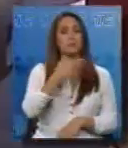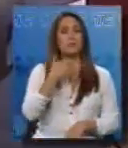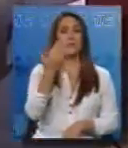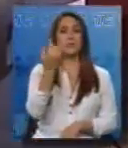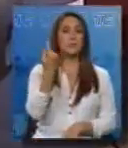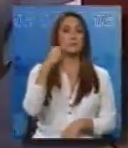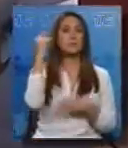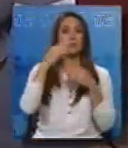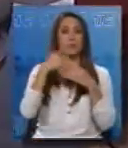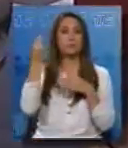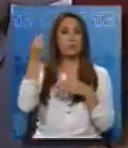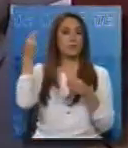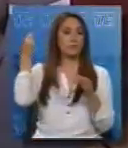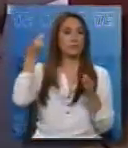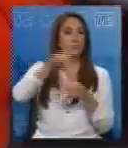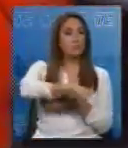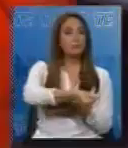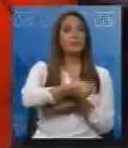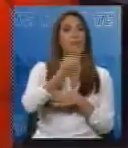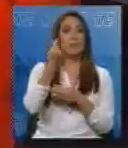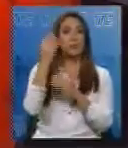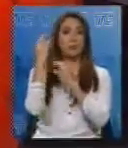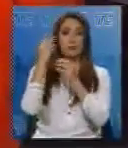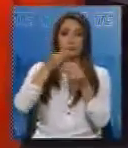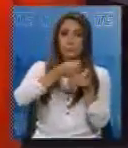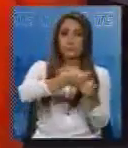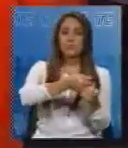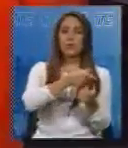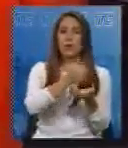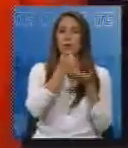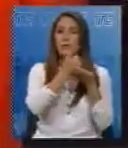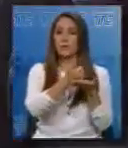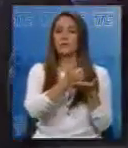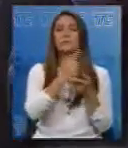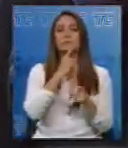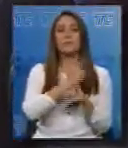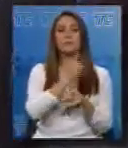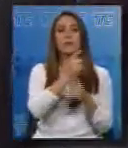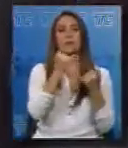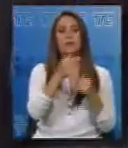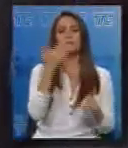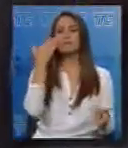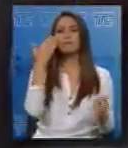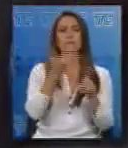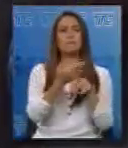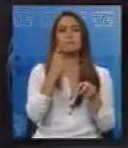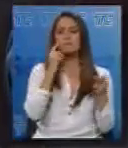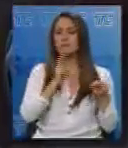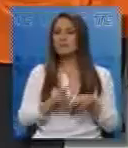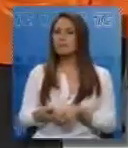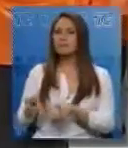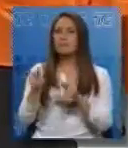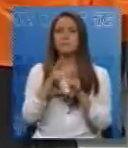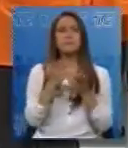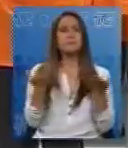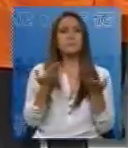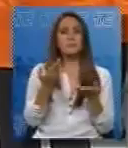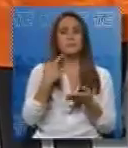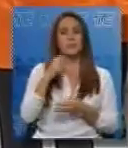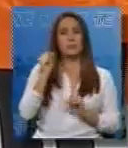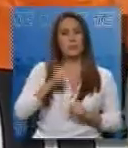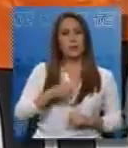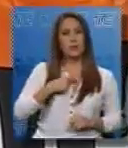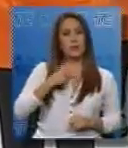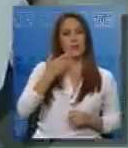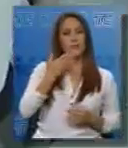15 millones de dólares en nuevos procesos de producción. Según el funcionario, el objetivo de este recorrido fue determinar qué políticas